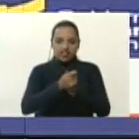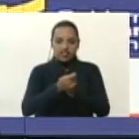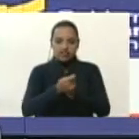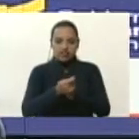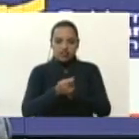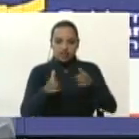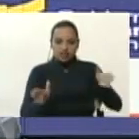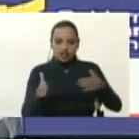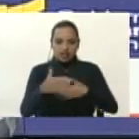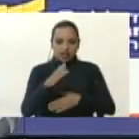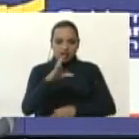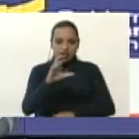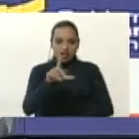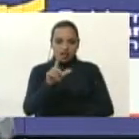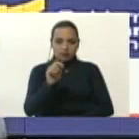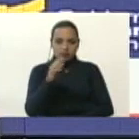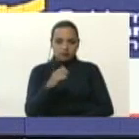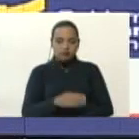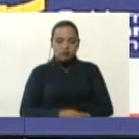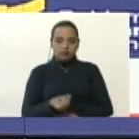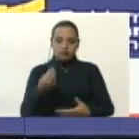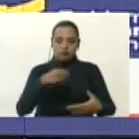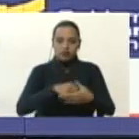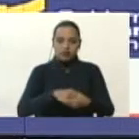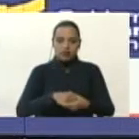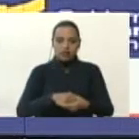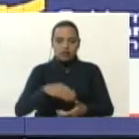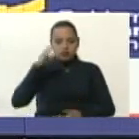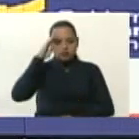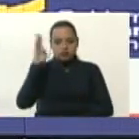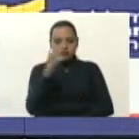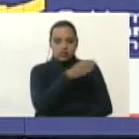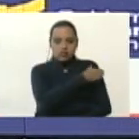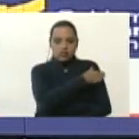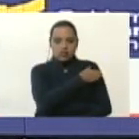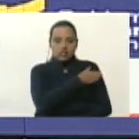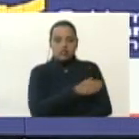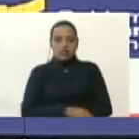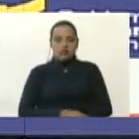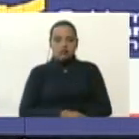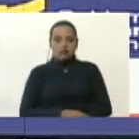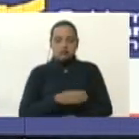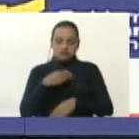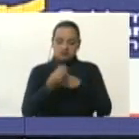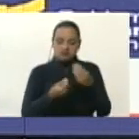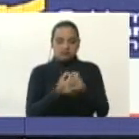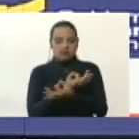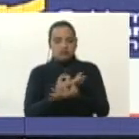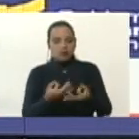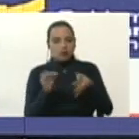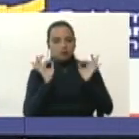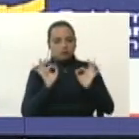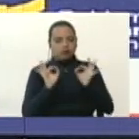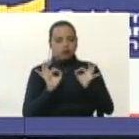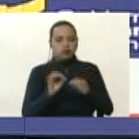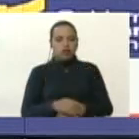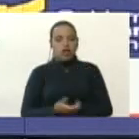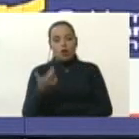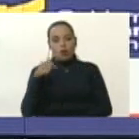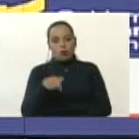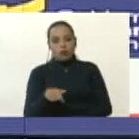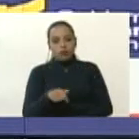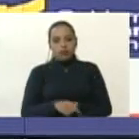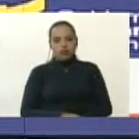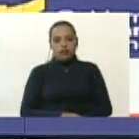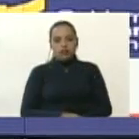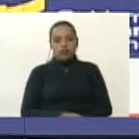CLAP, involucré a la Milicia Nacional Bolivariana, y eso ha funcionado al pelo. Y hoy por hoy, bueno,